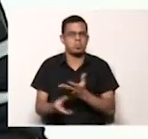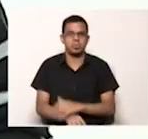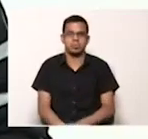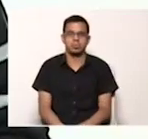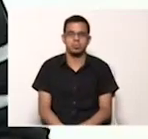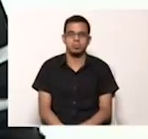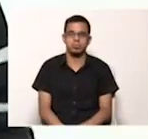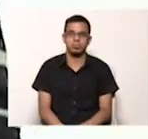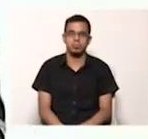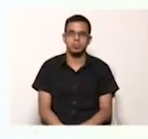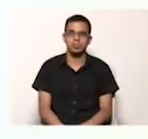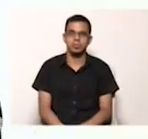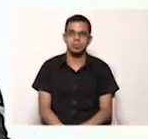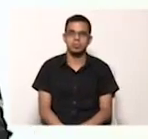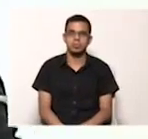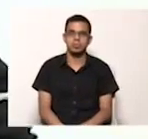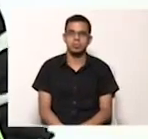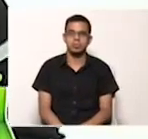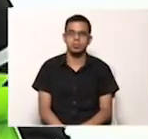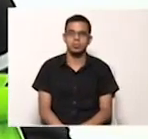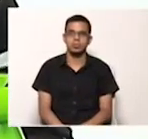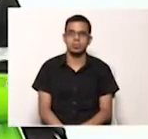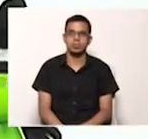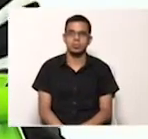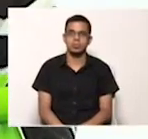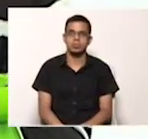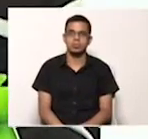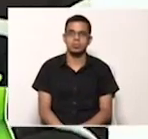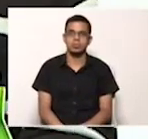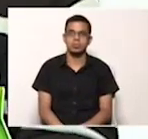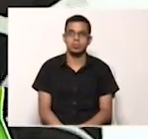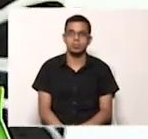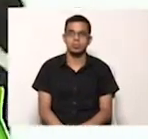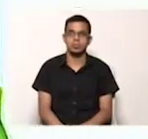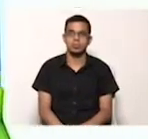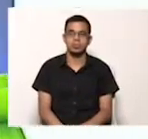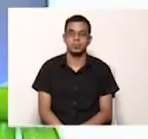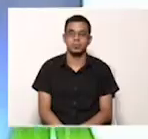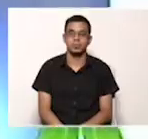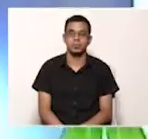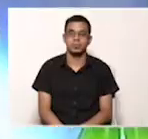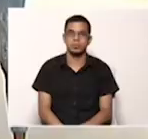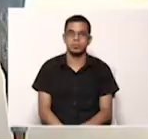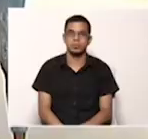yo traje una pequeña demostración sobre